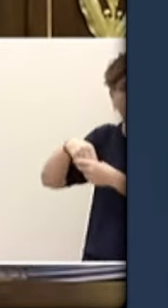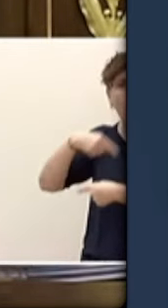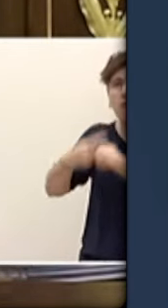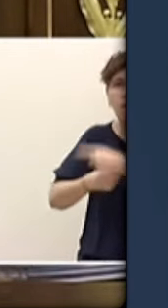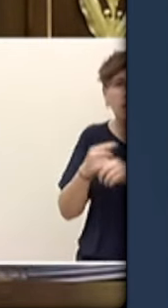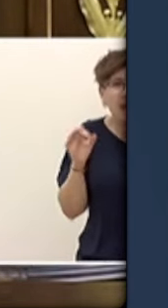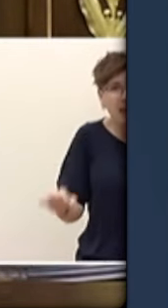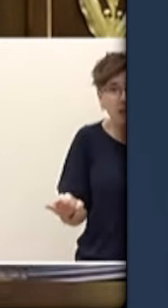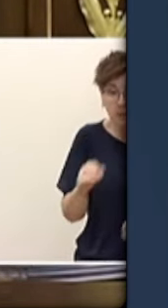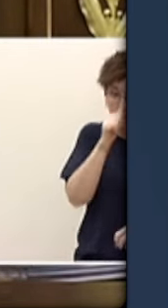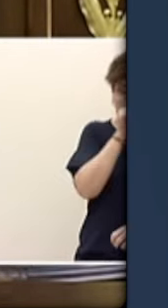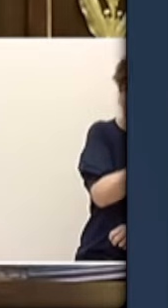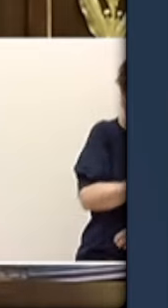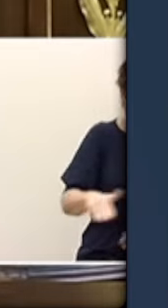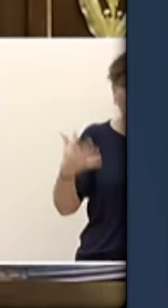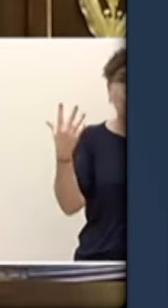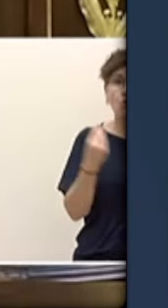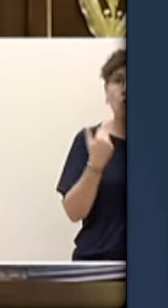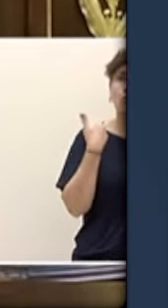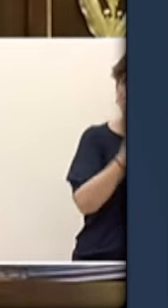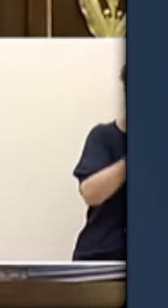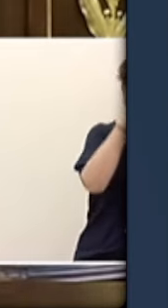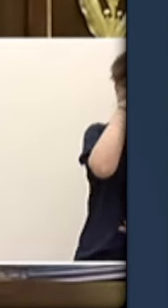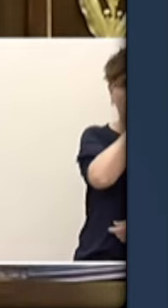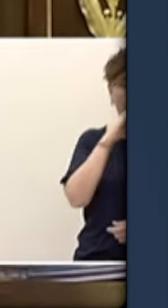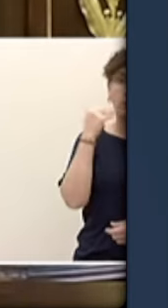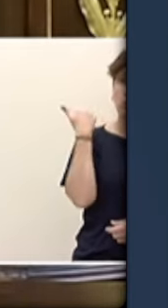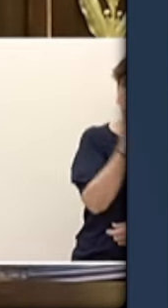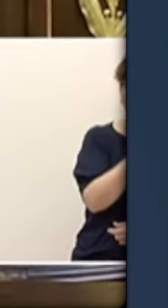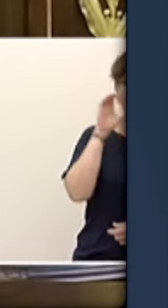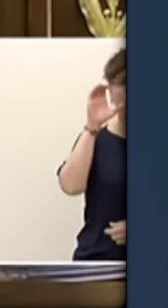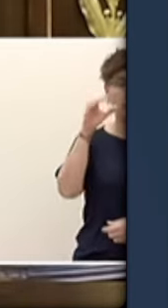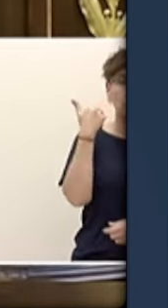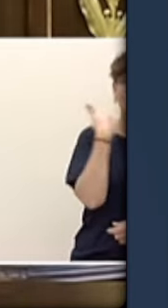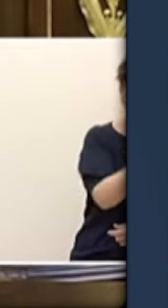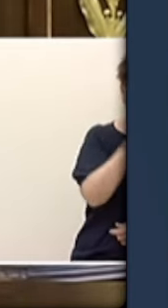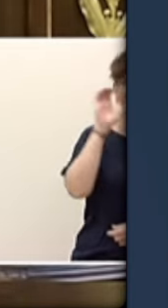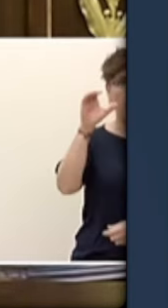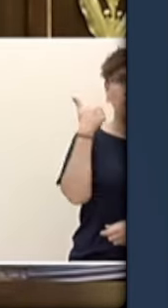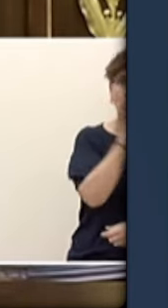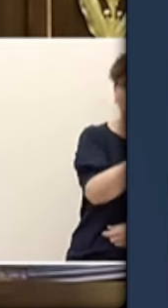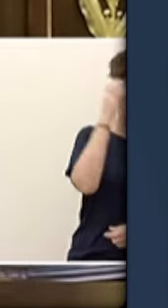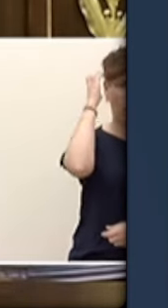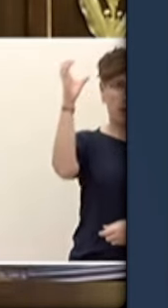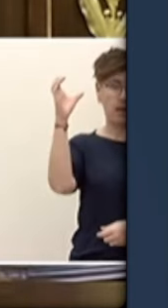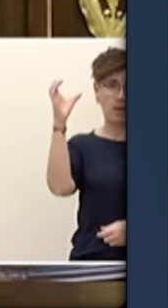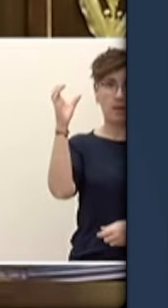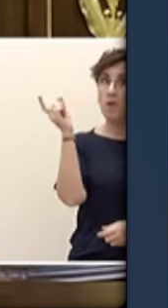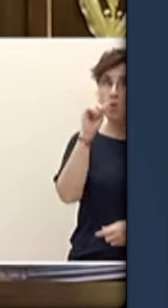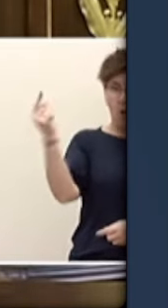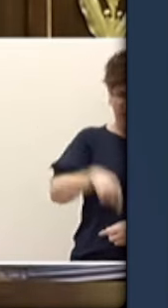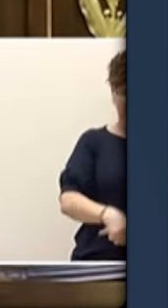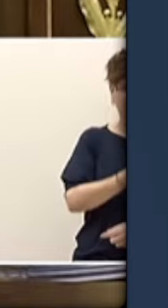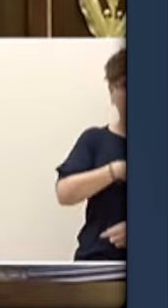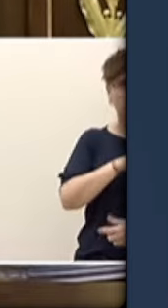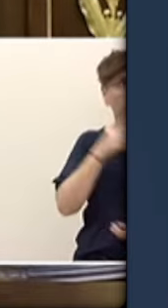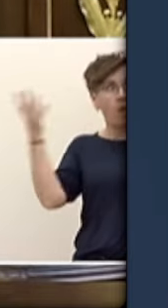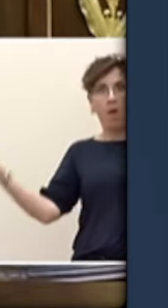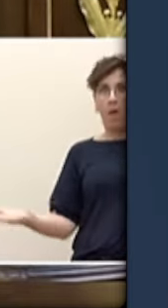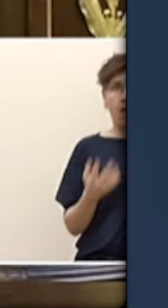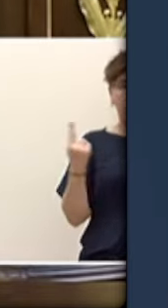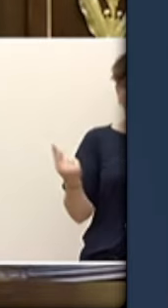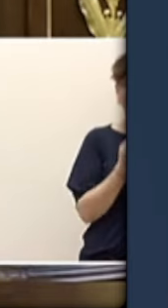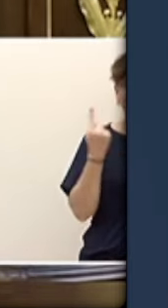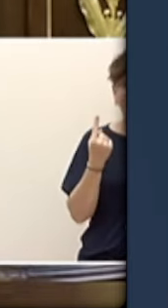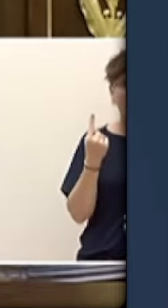también en su patria con su rey. Y no en España desamparados y haciendo que vengan más y más cada vez. ¿Qué